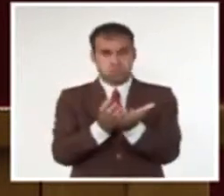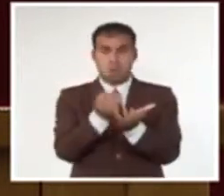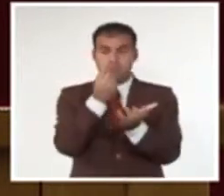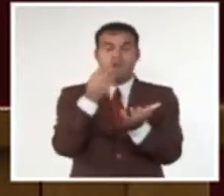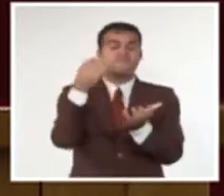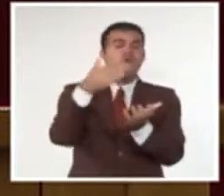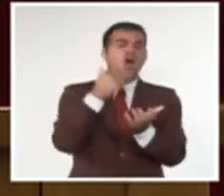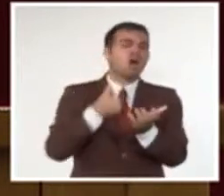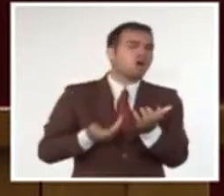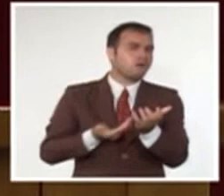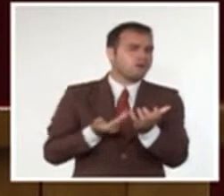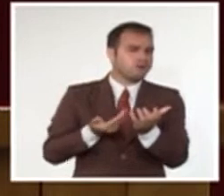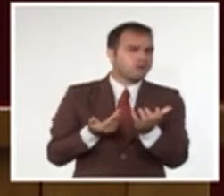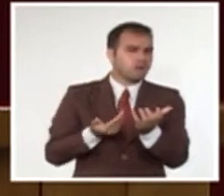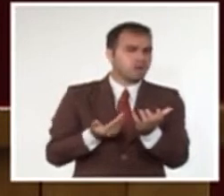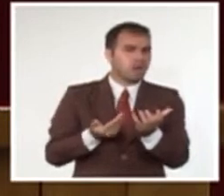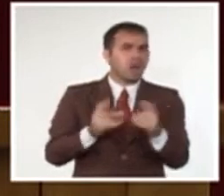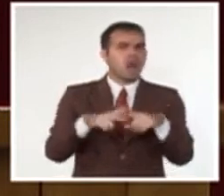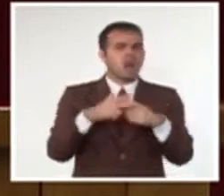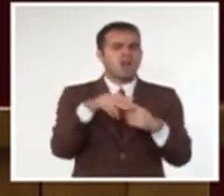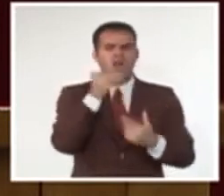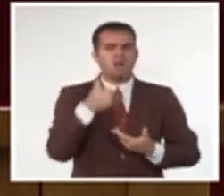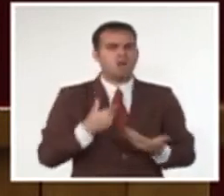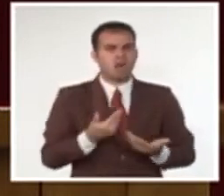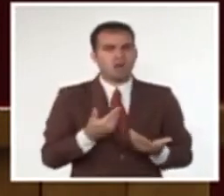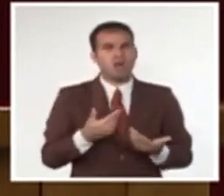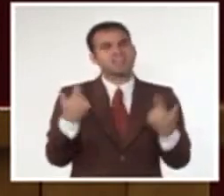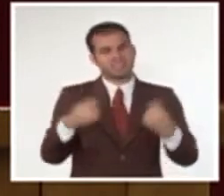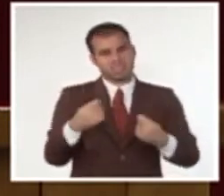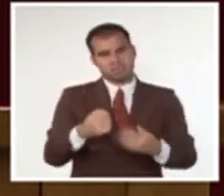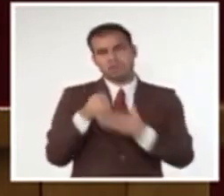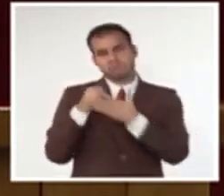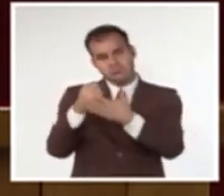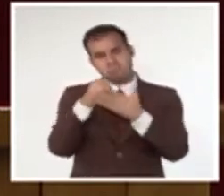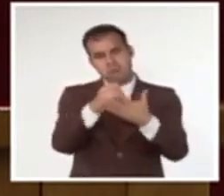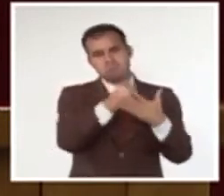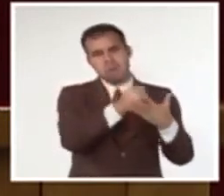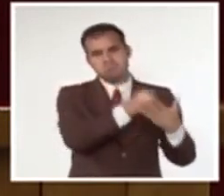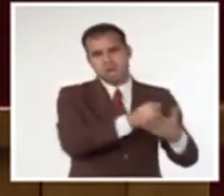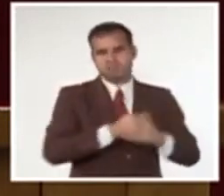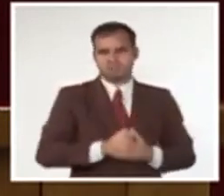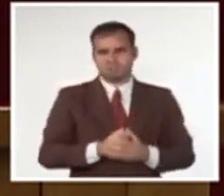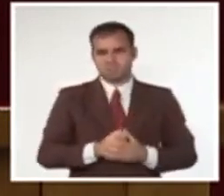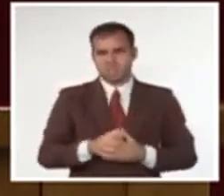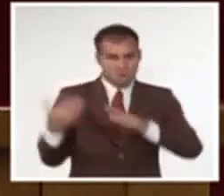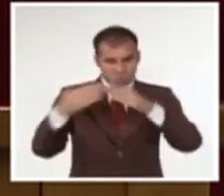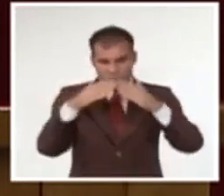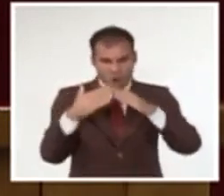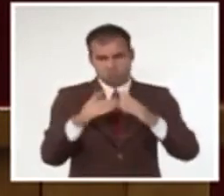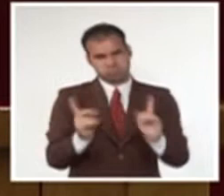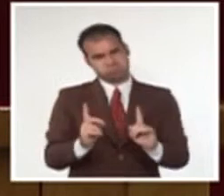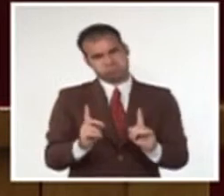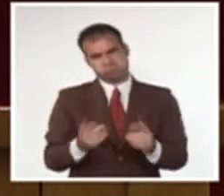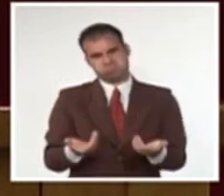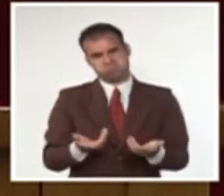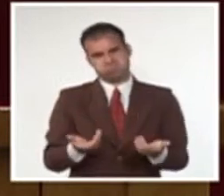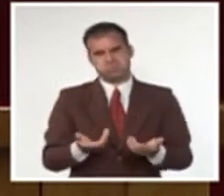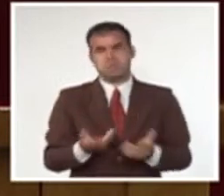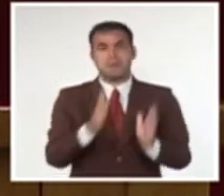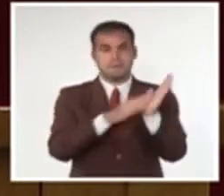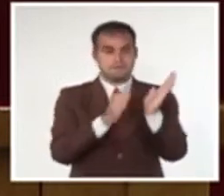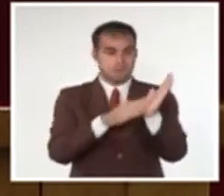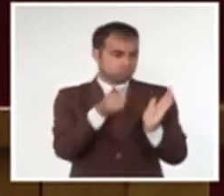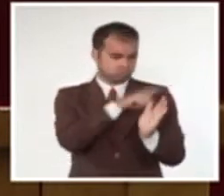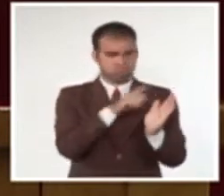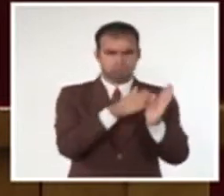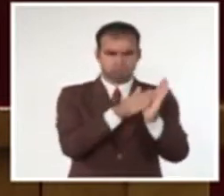futuro solo pueden resolverse por la vía de la cooperación y no de la confrontación. En los últimos meses